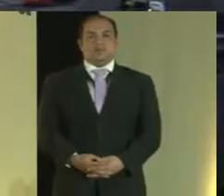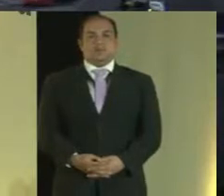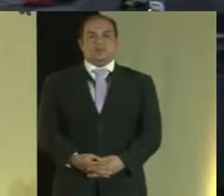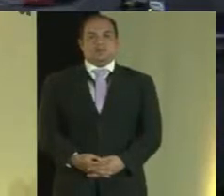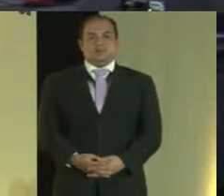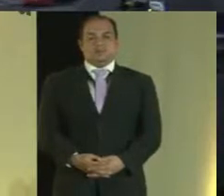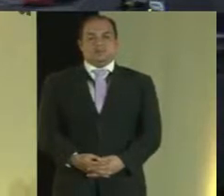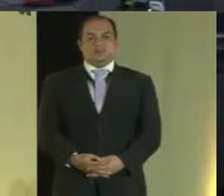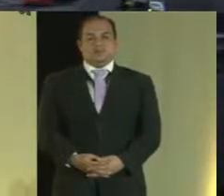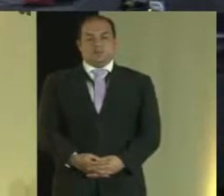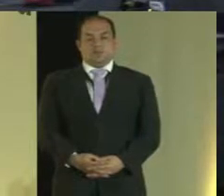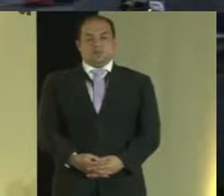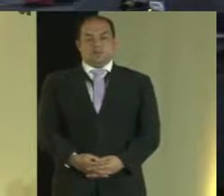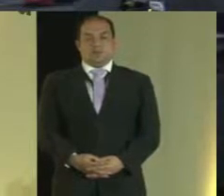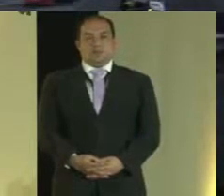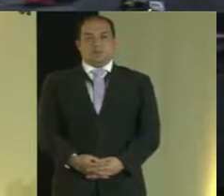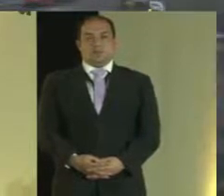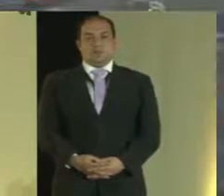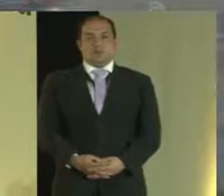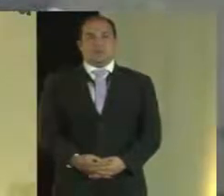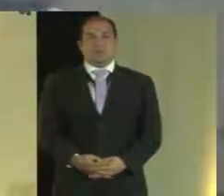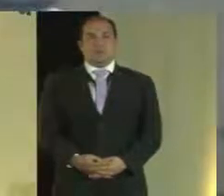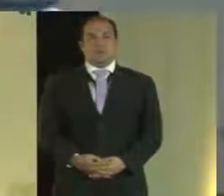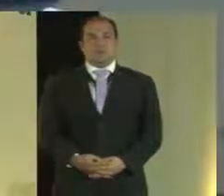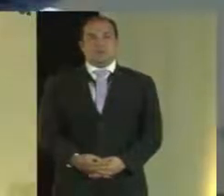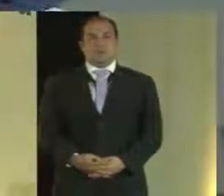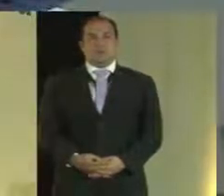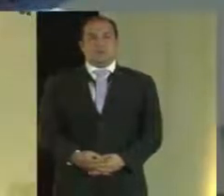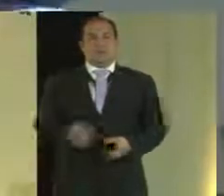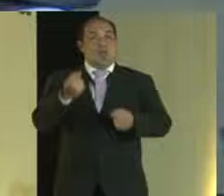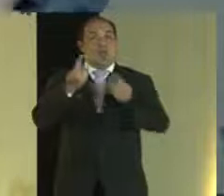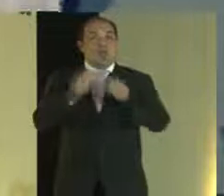¿Quieres? Bueno, quisiera contestar algunas preguntas